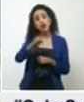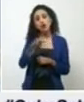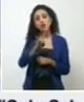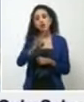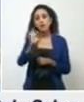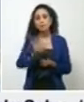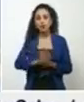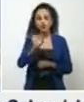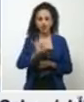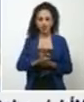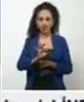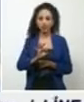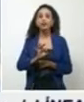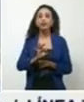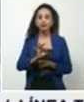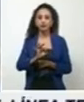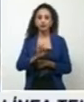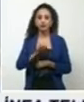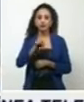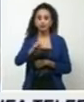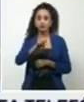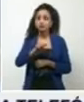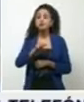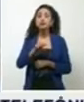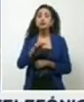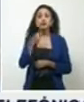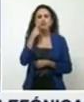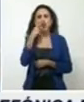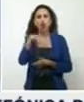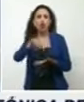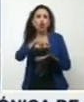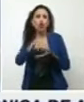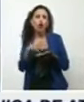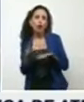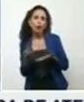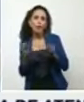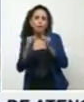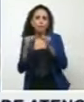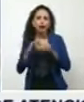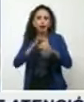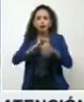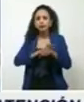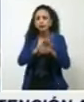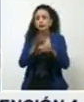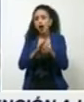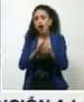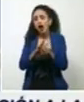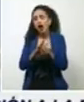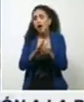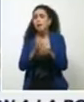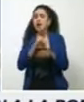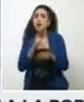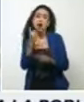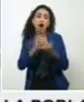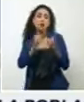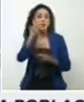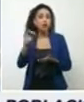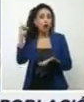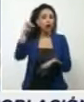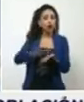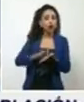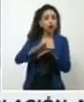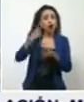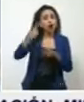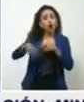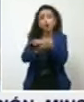6,9%, en los cuales han tenido como fuente de infección un contacto con el exterior o con alguna persona que ha venido